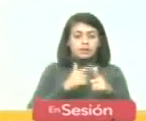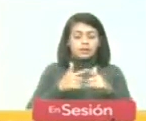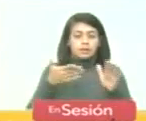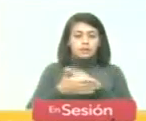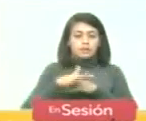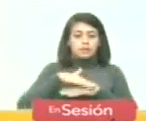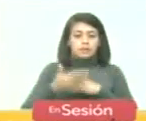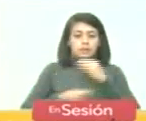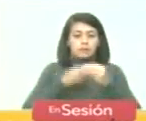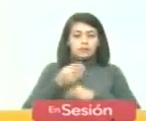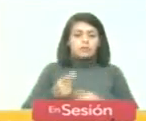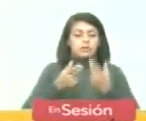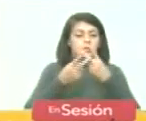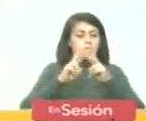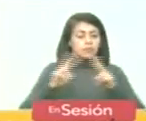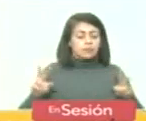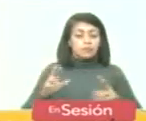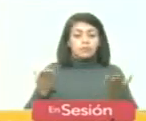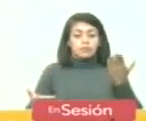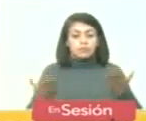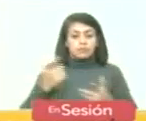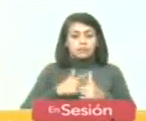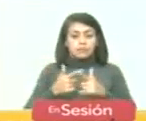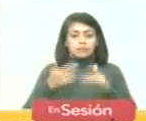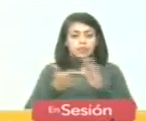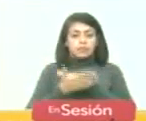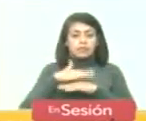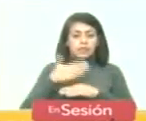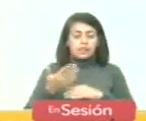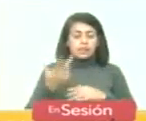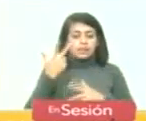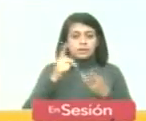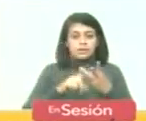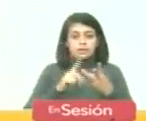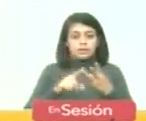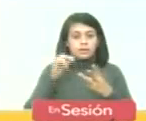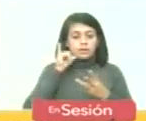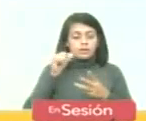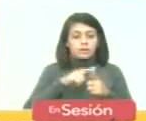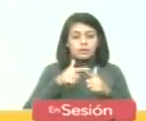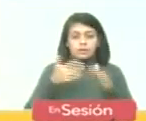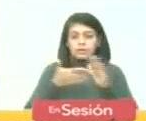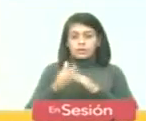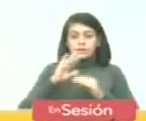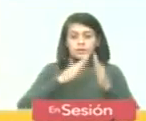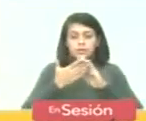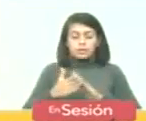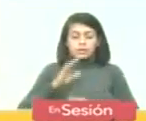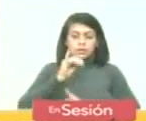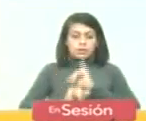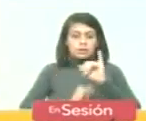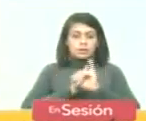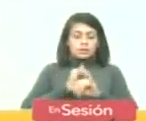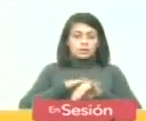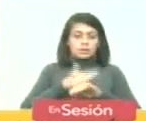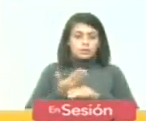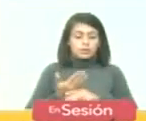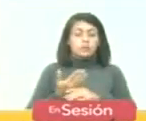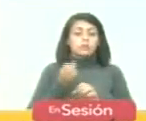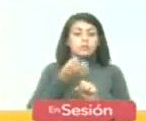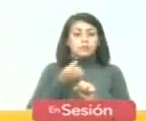sino además a la paz y la estabilidad mundial. Tercero, denunciar ante la comunidad internacional y